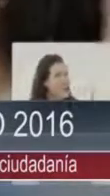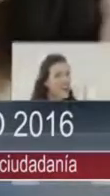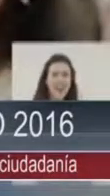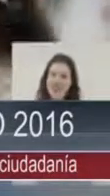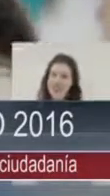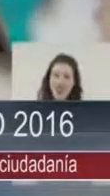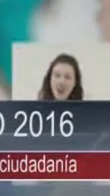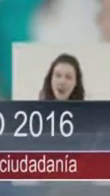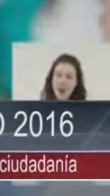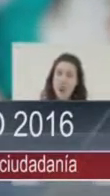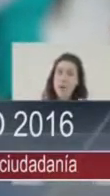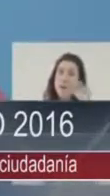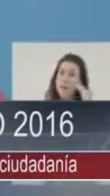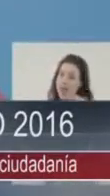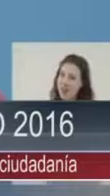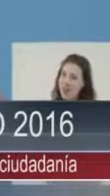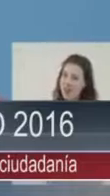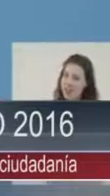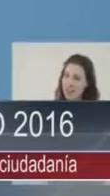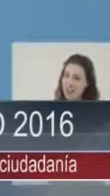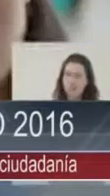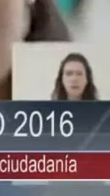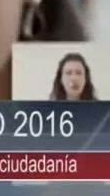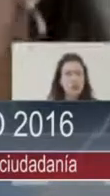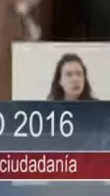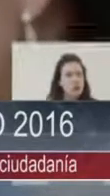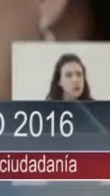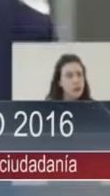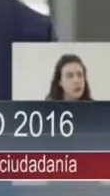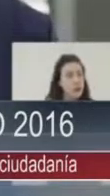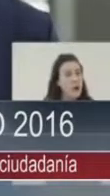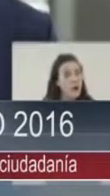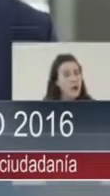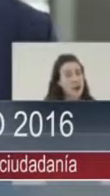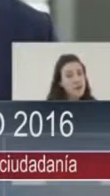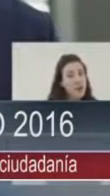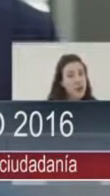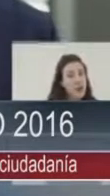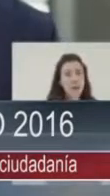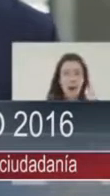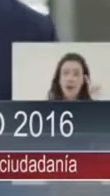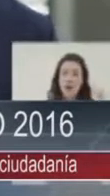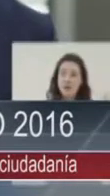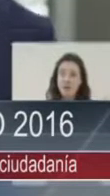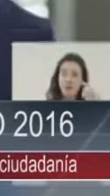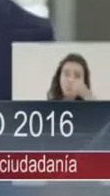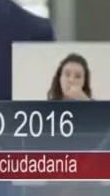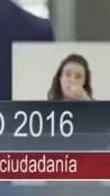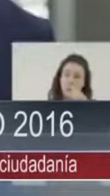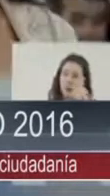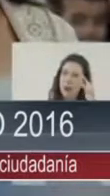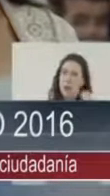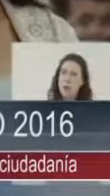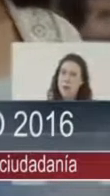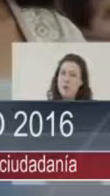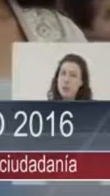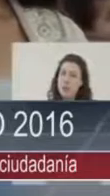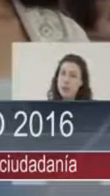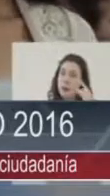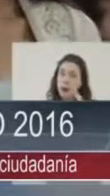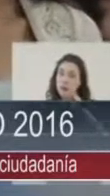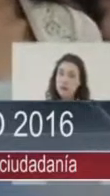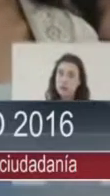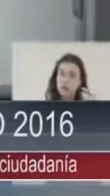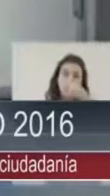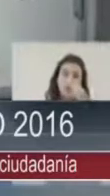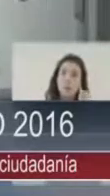Antofagasta, Samir Nayar, dieron inicio oficial a la campaña a nivel regional, enfatizando que evitar las patologías